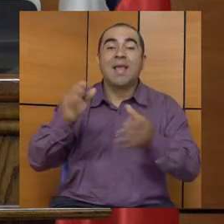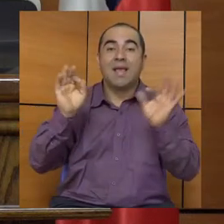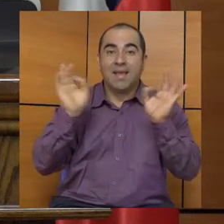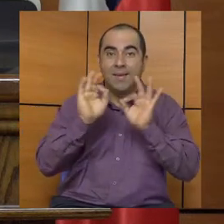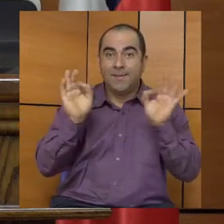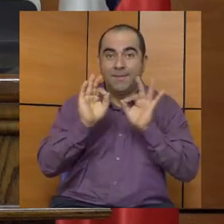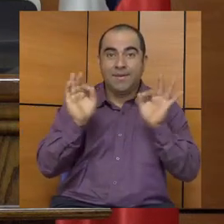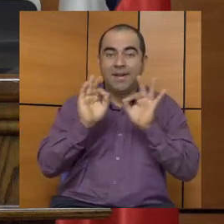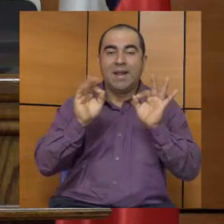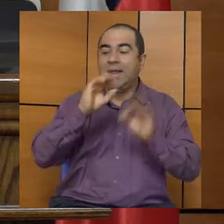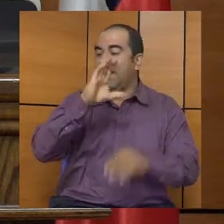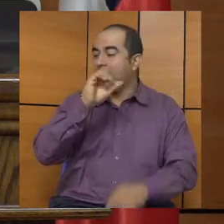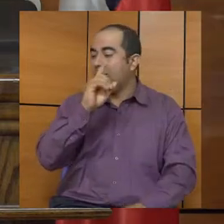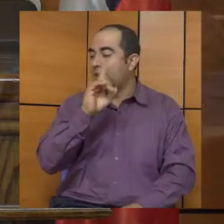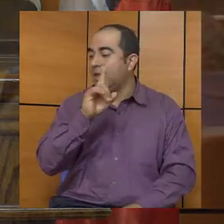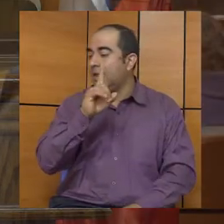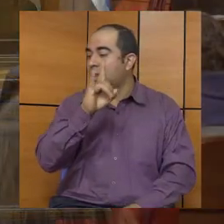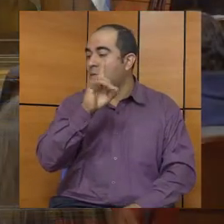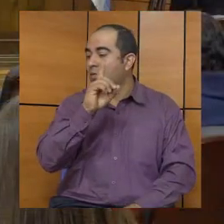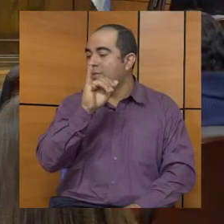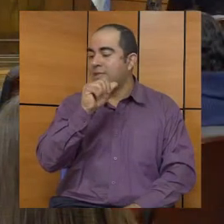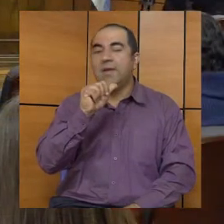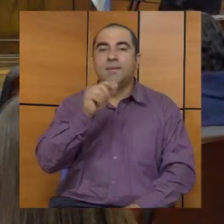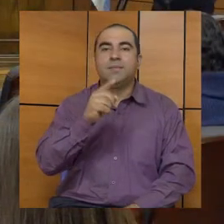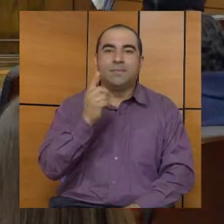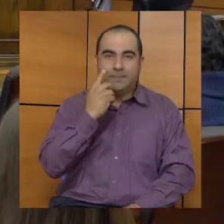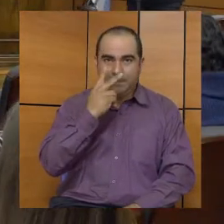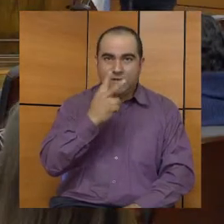unas palabras de bienvenida.